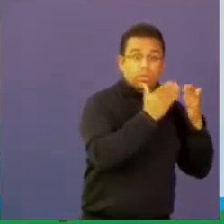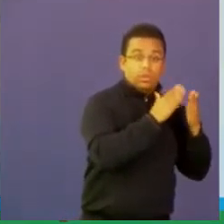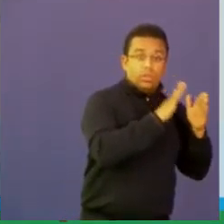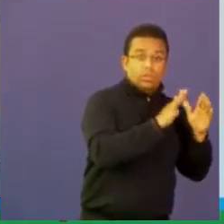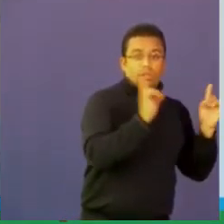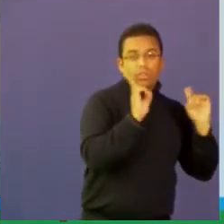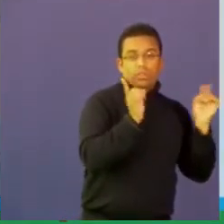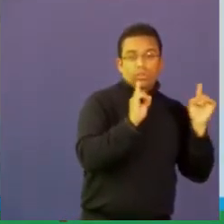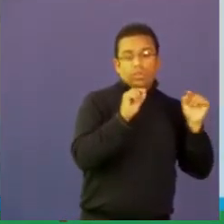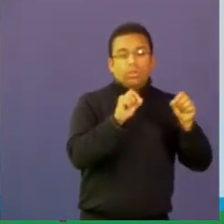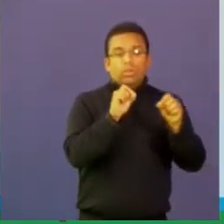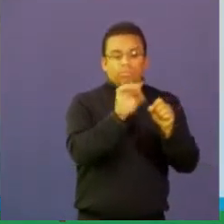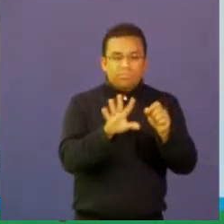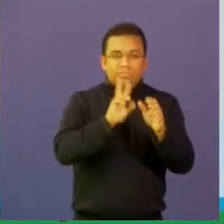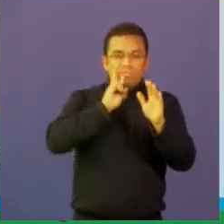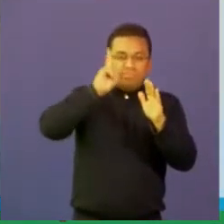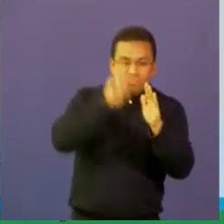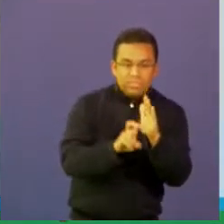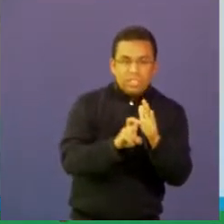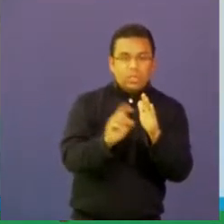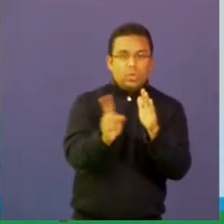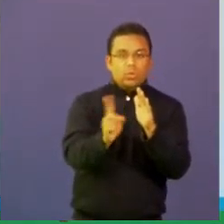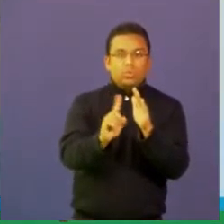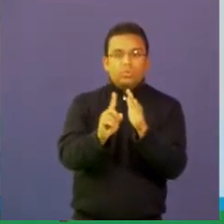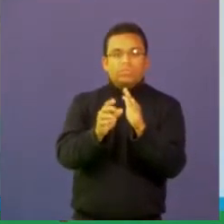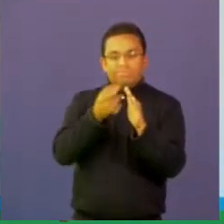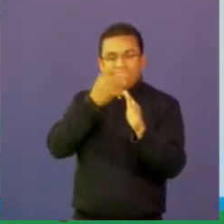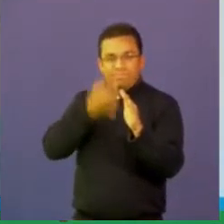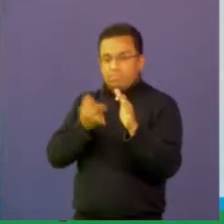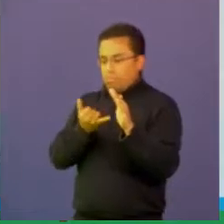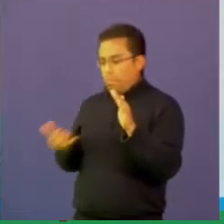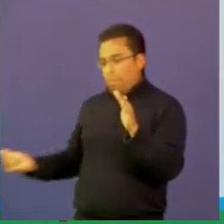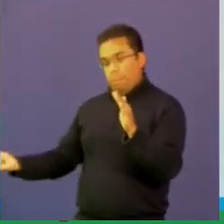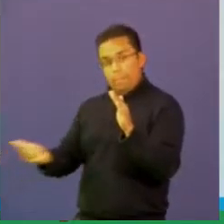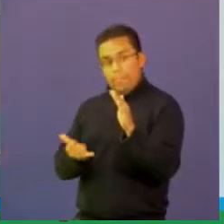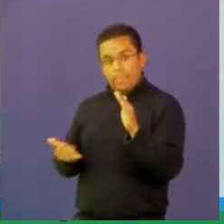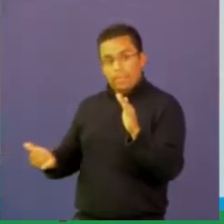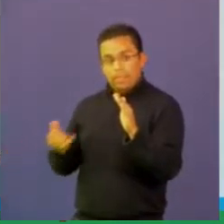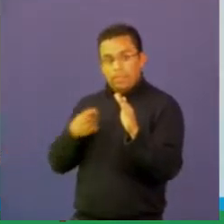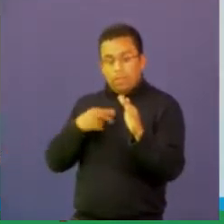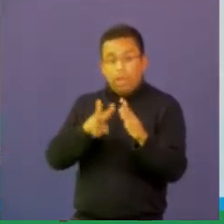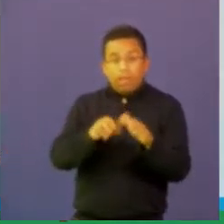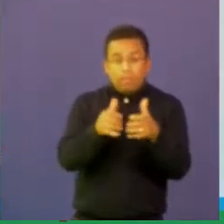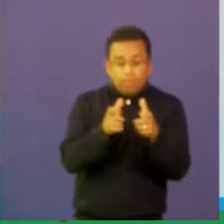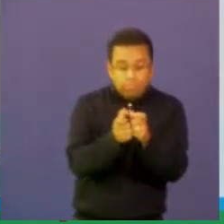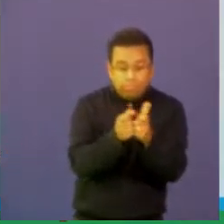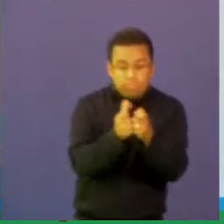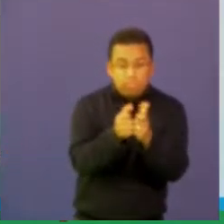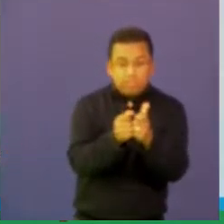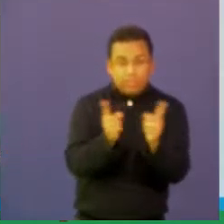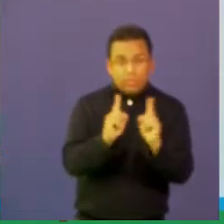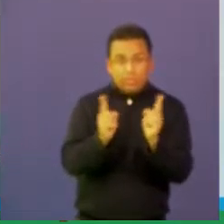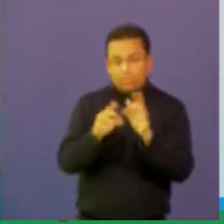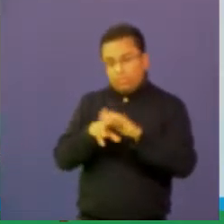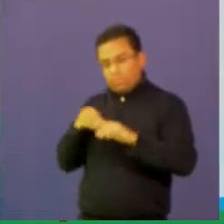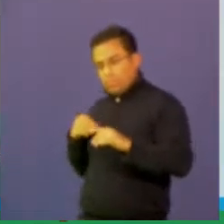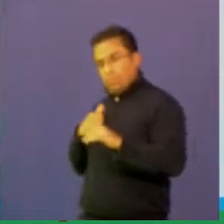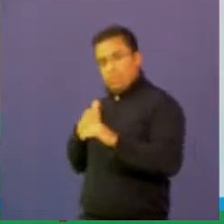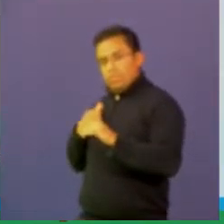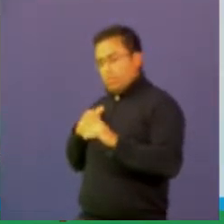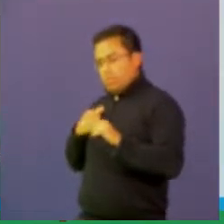Minecraft sino con el espacio real cuando el espacio real y lo virtual se combinan y qué es lo que nos permiten hacer como